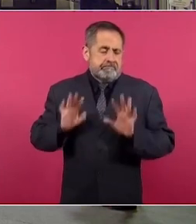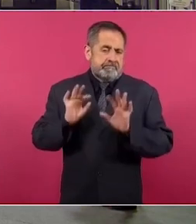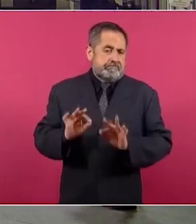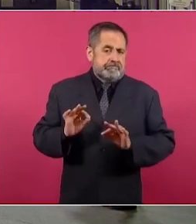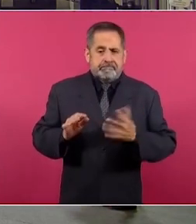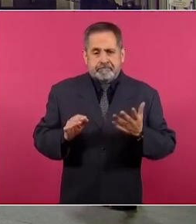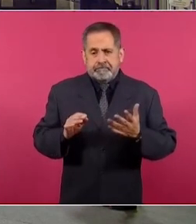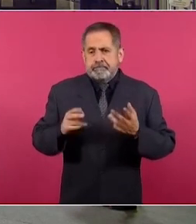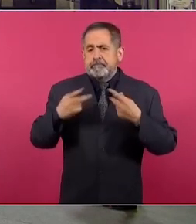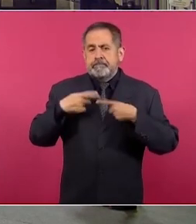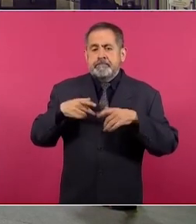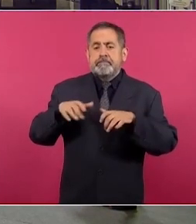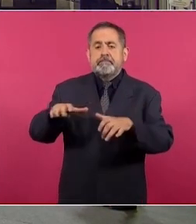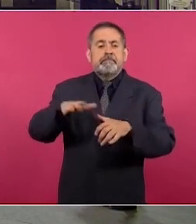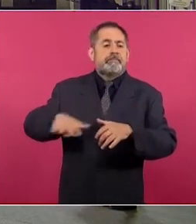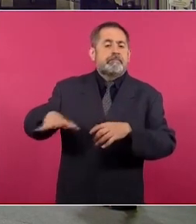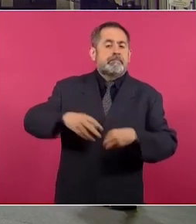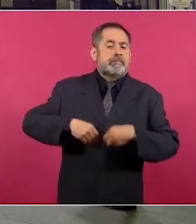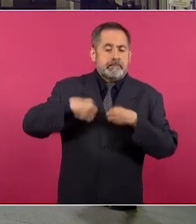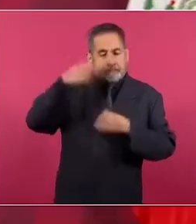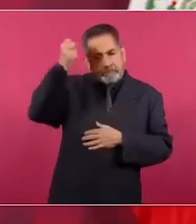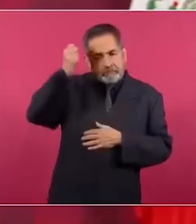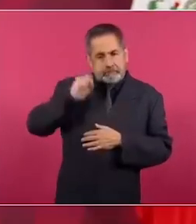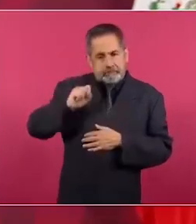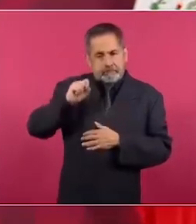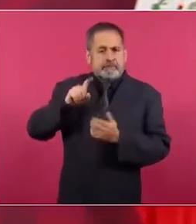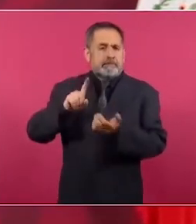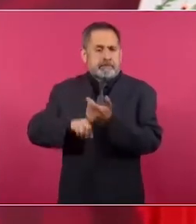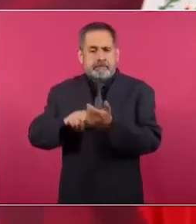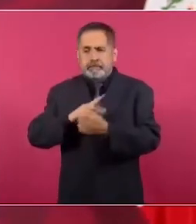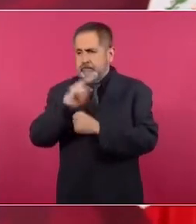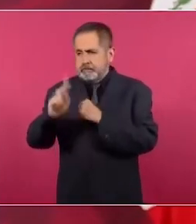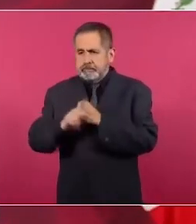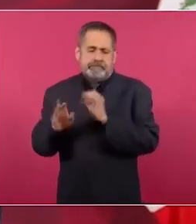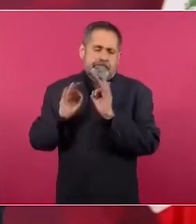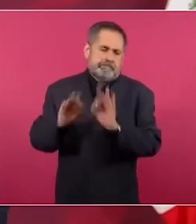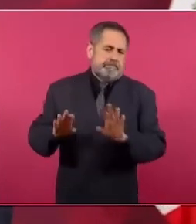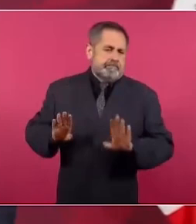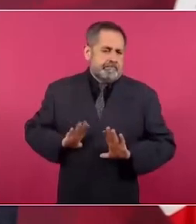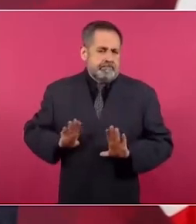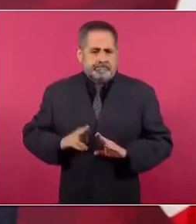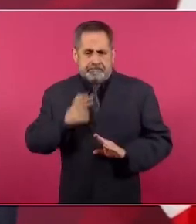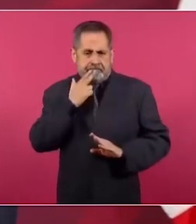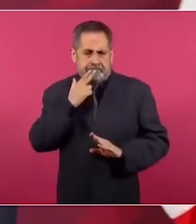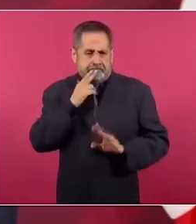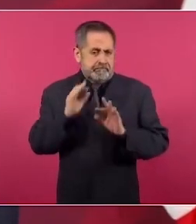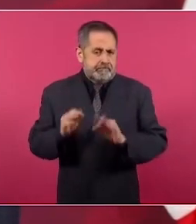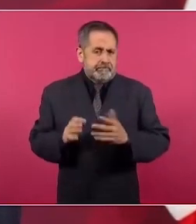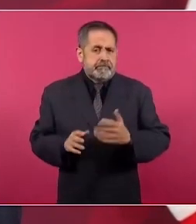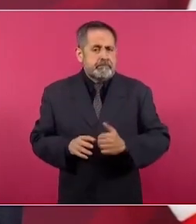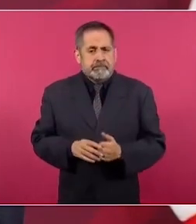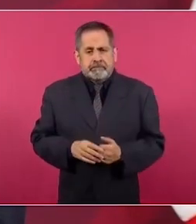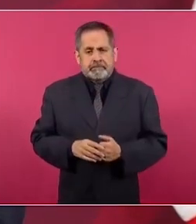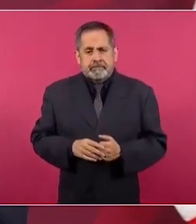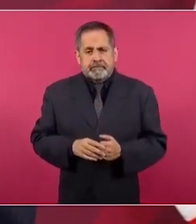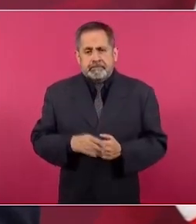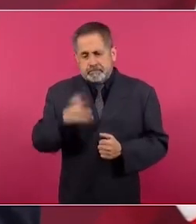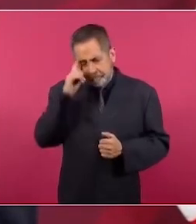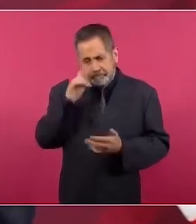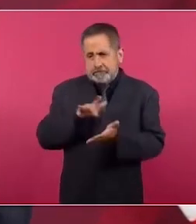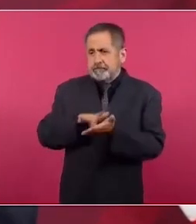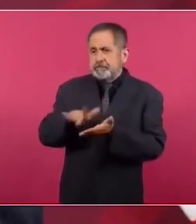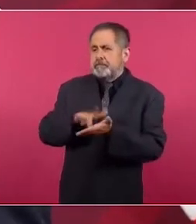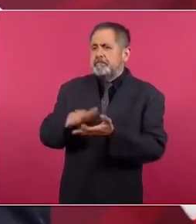para la gente de Sinaloa y para el país, y es en apoyo a